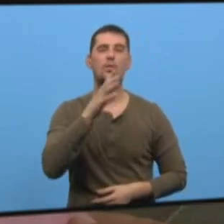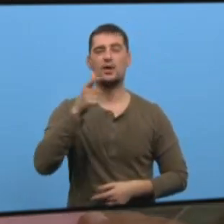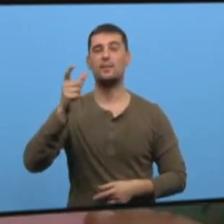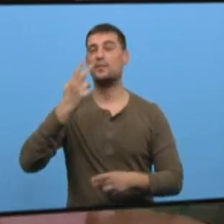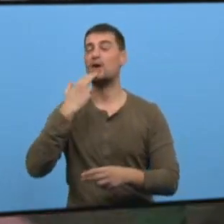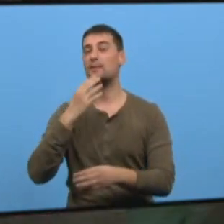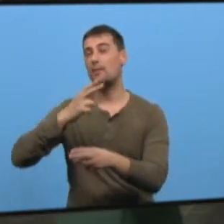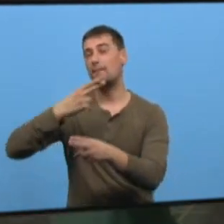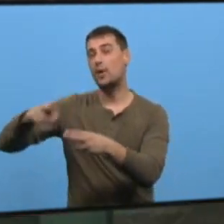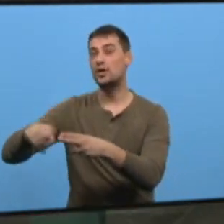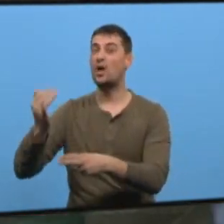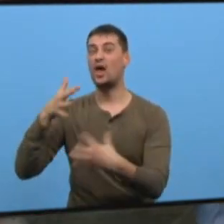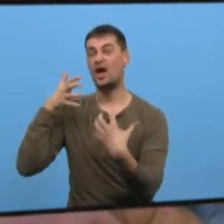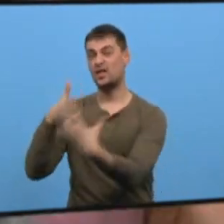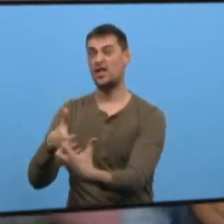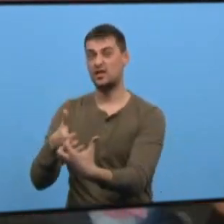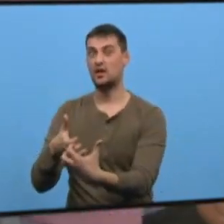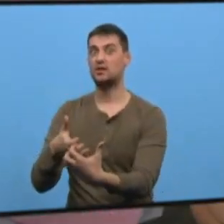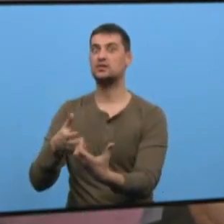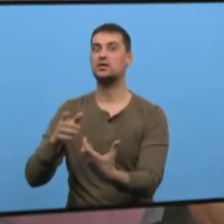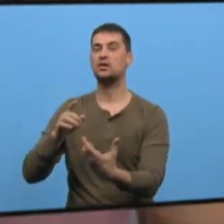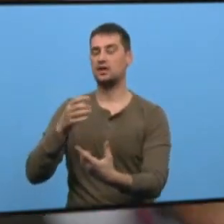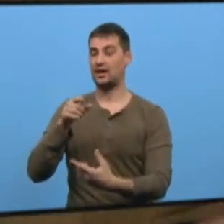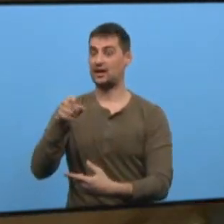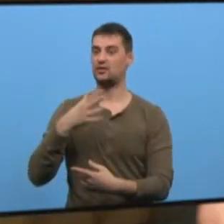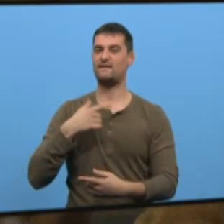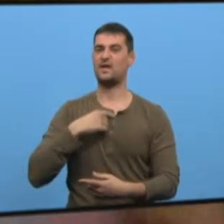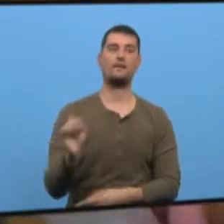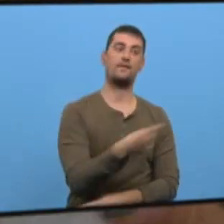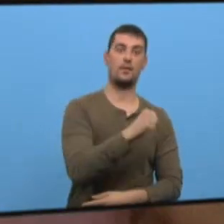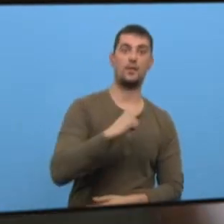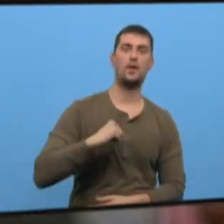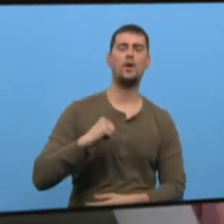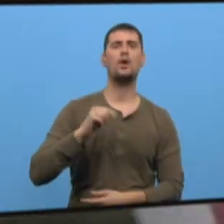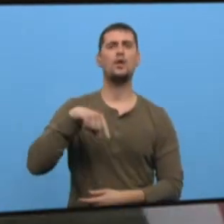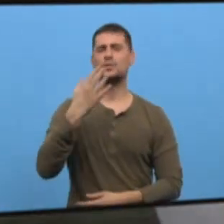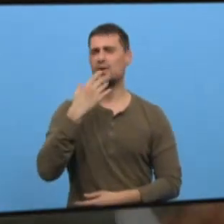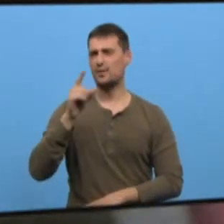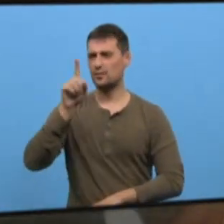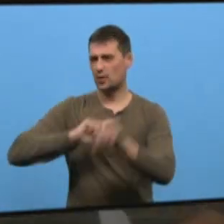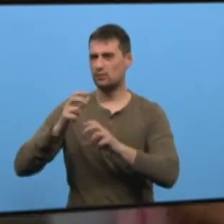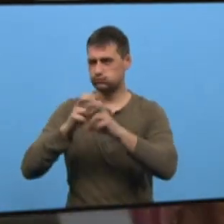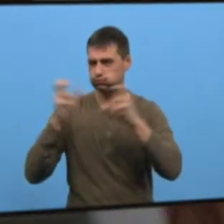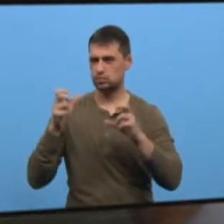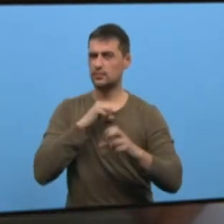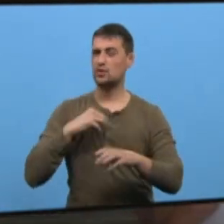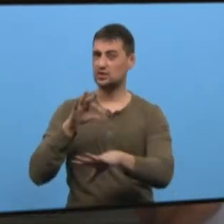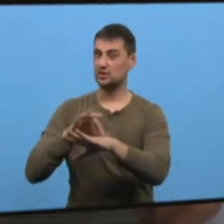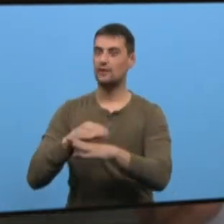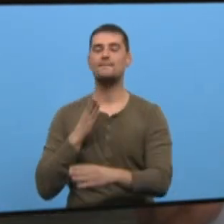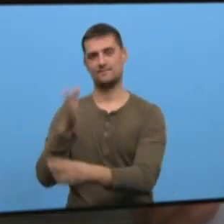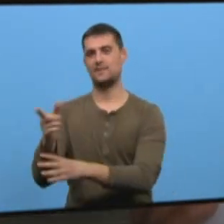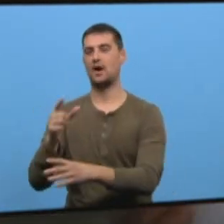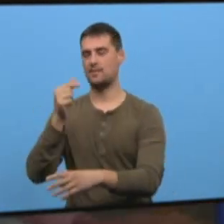que tienen accidentes en Madrid que están externalizado las cosas Y luego cuando tienen problemas personales de salud se van a los